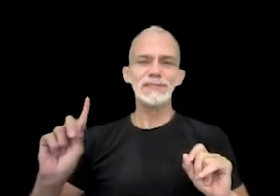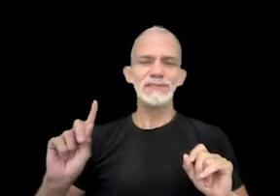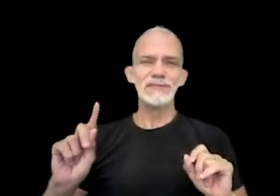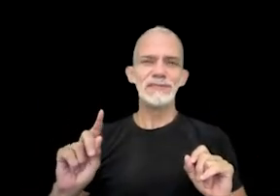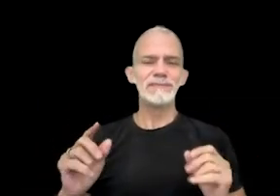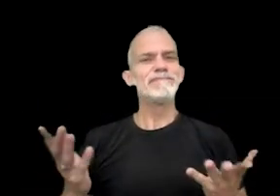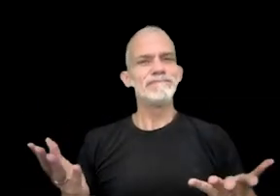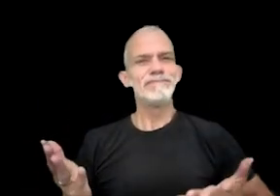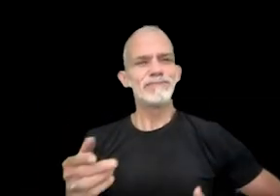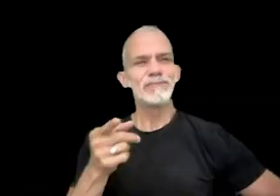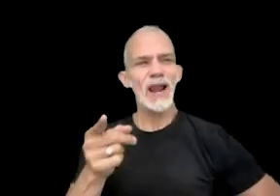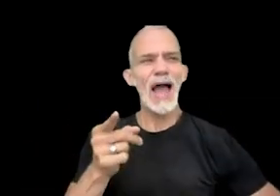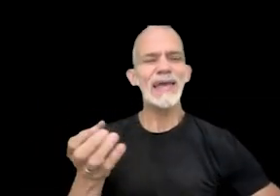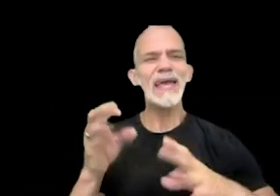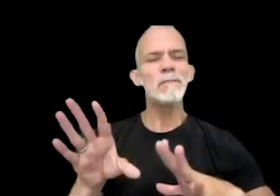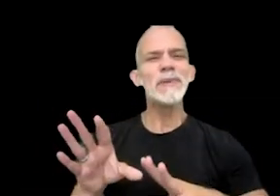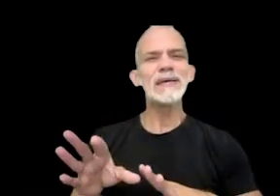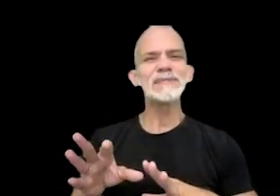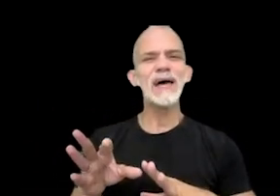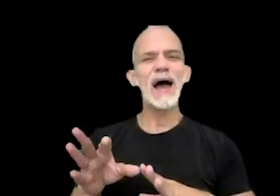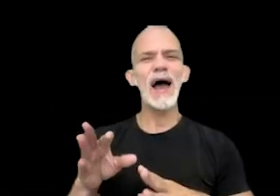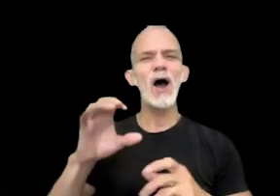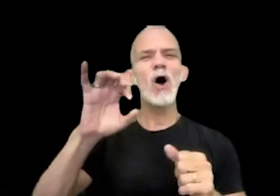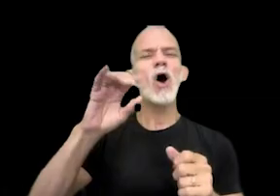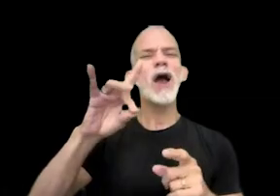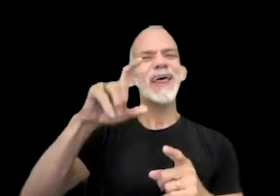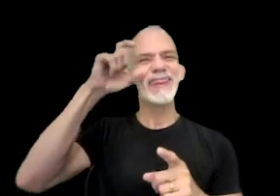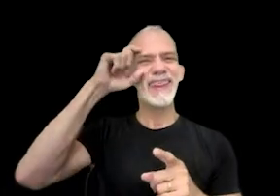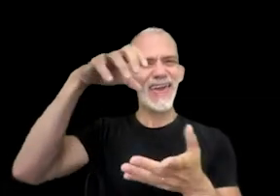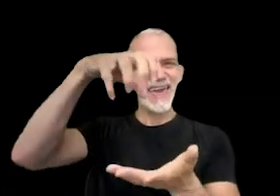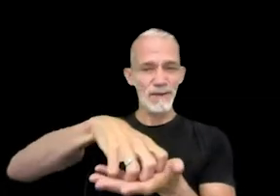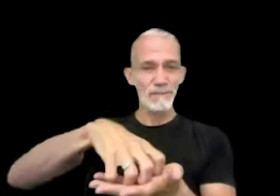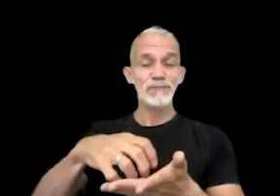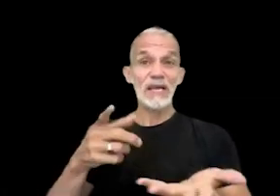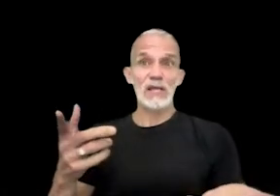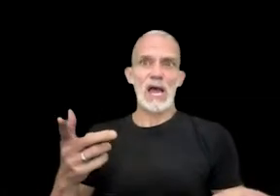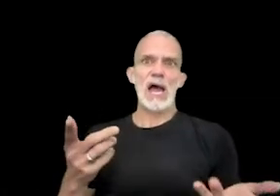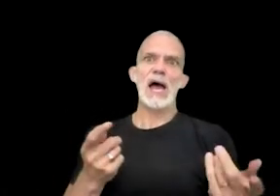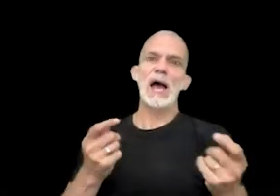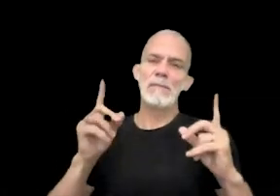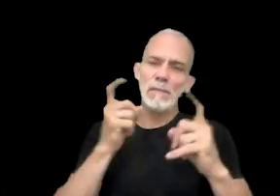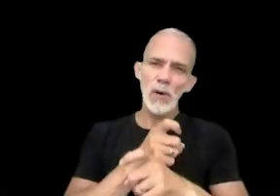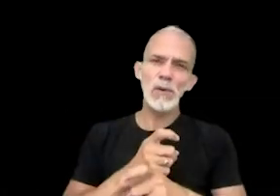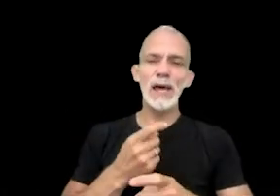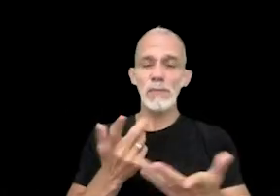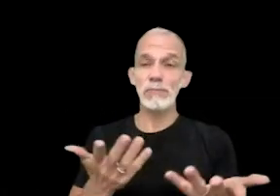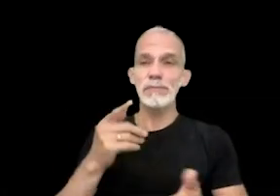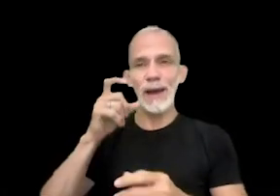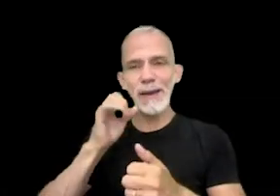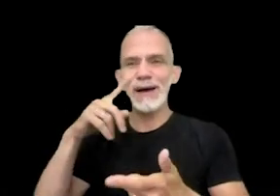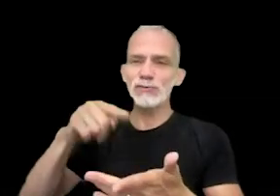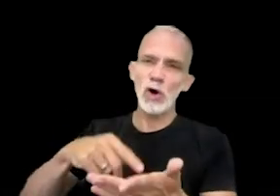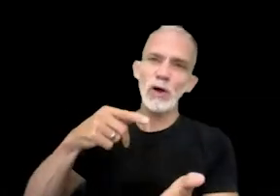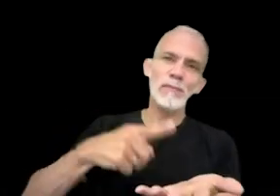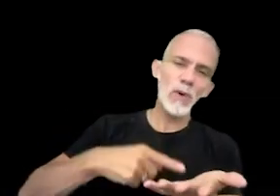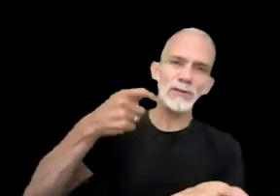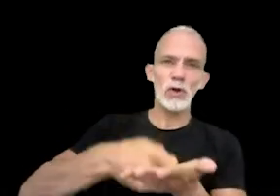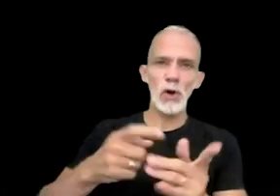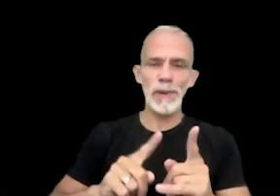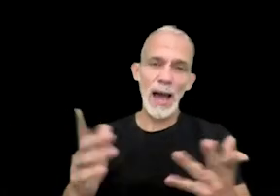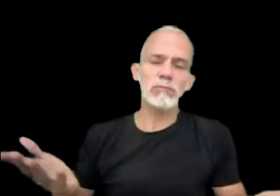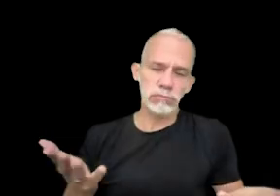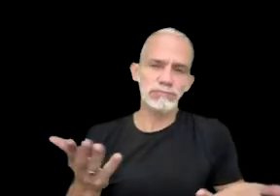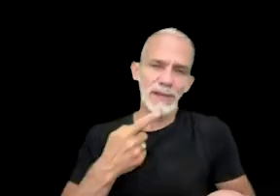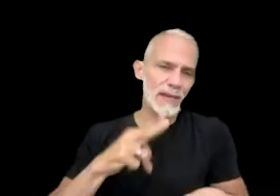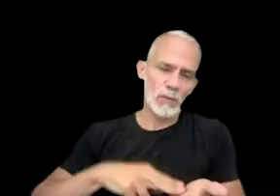Y ahí es cuando empieza la OCDE a decir, bueno, acá tenemos un problema de evasión tributaria, lavado de dinero, ese tipo de cosas. Bueno, evasión